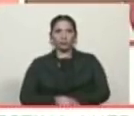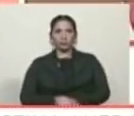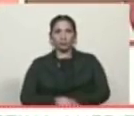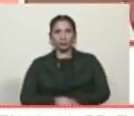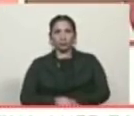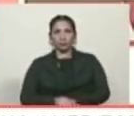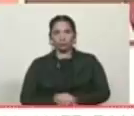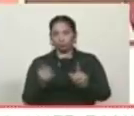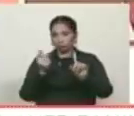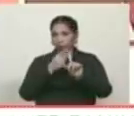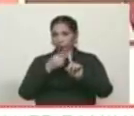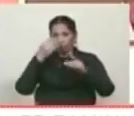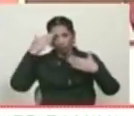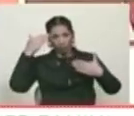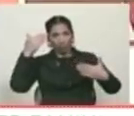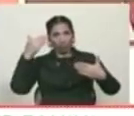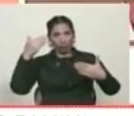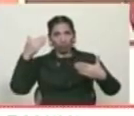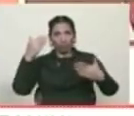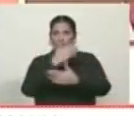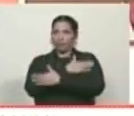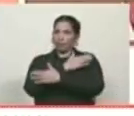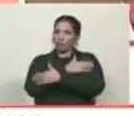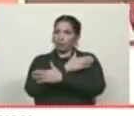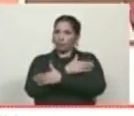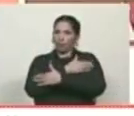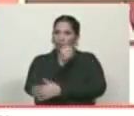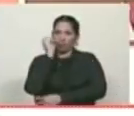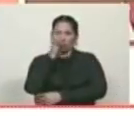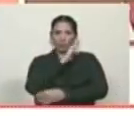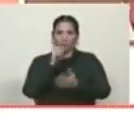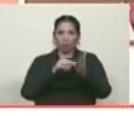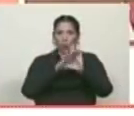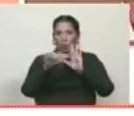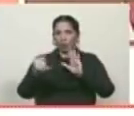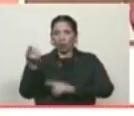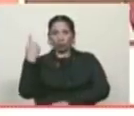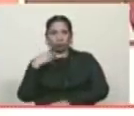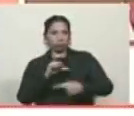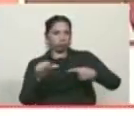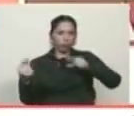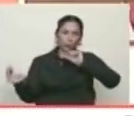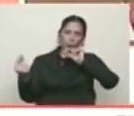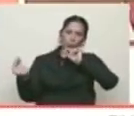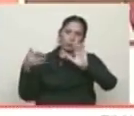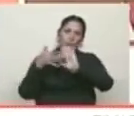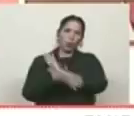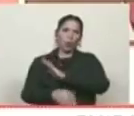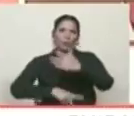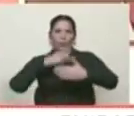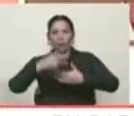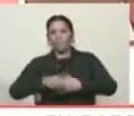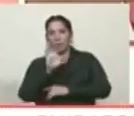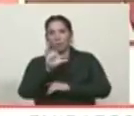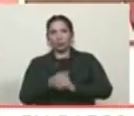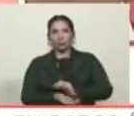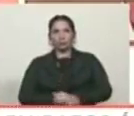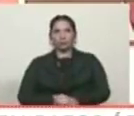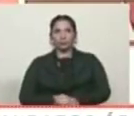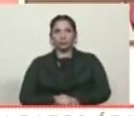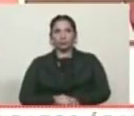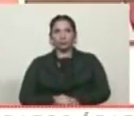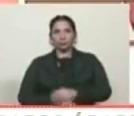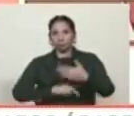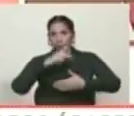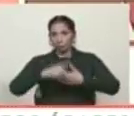Mira, primero saludar y felicitar a nuestra Asamblea Nacional Constituyente. La semana pasada hubo tremendo debate sobre el plan de la patria. Plan de la patria